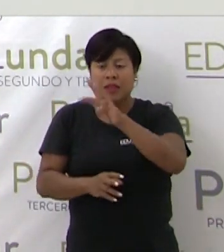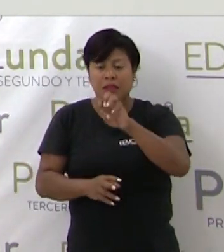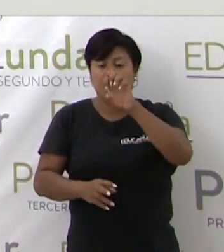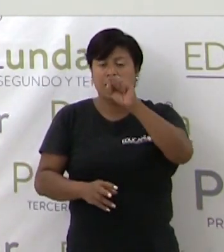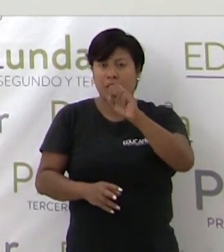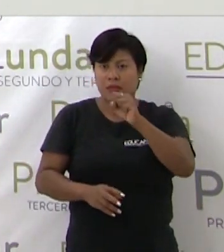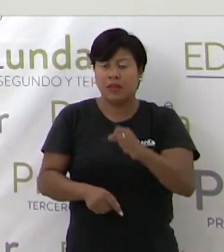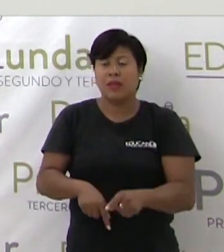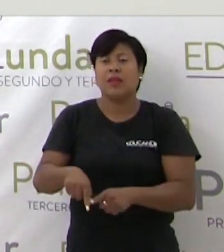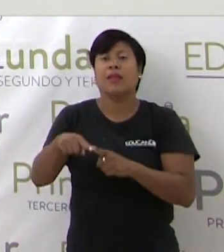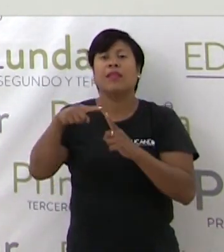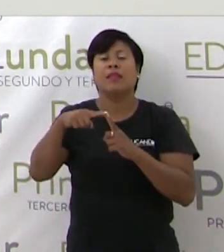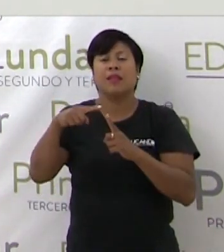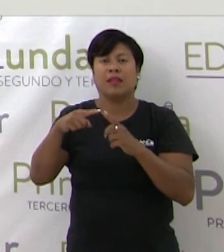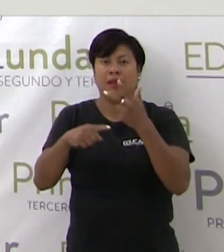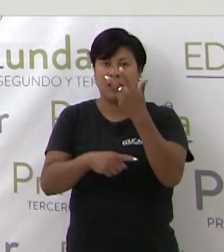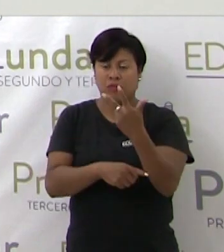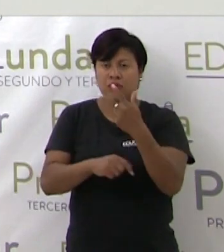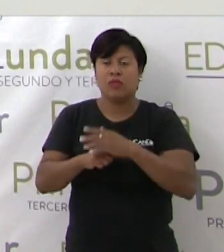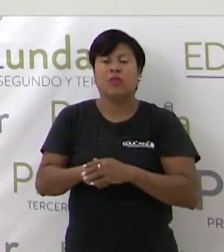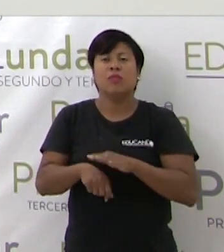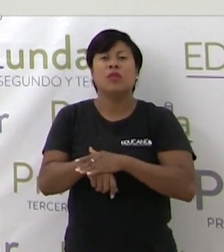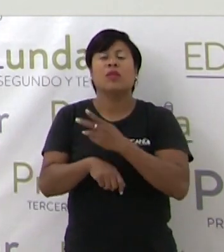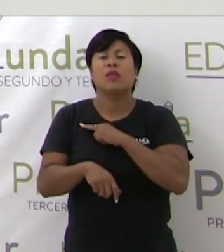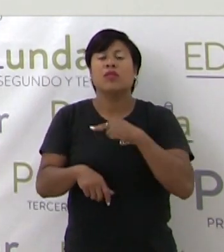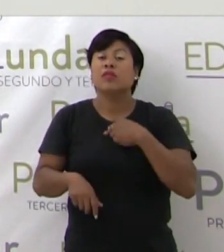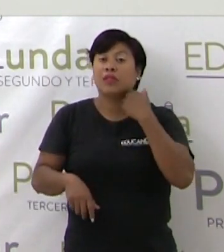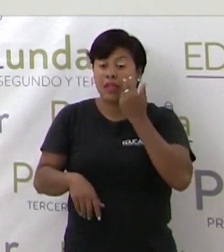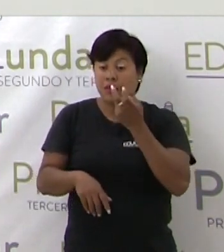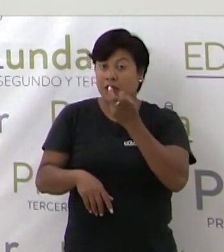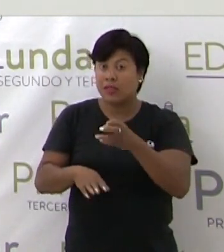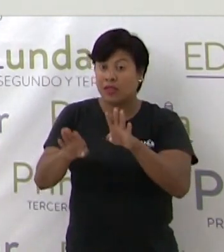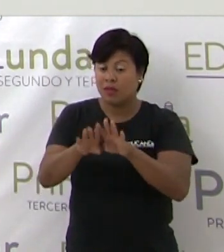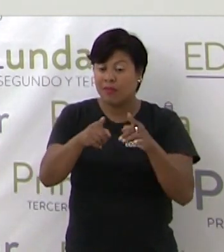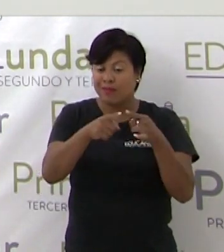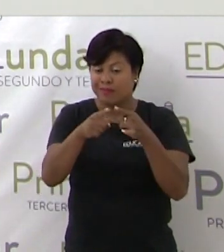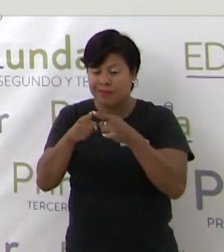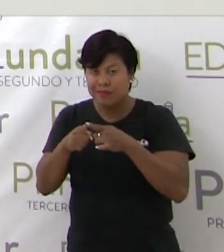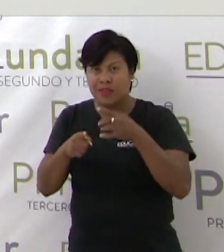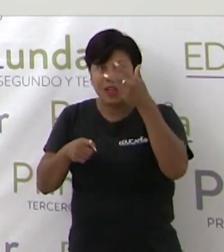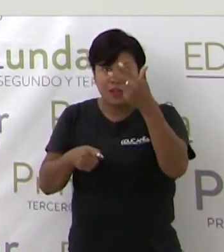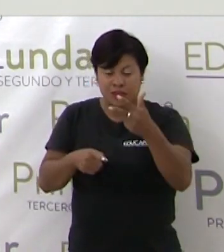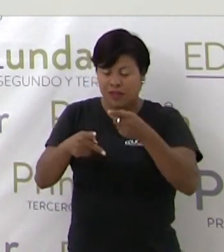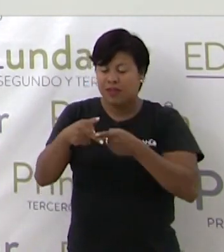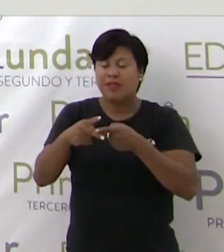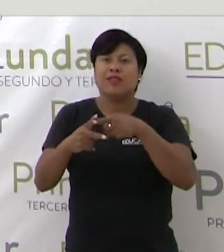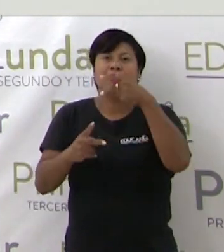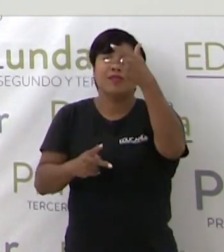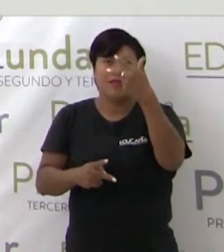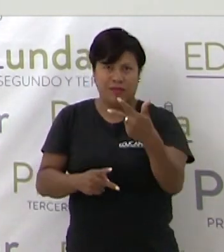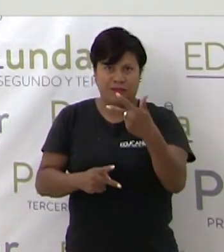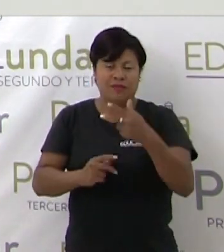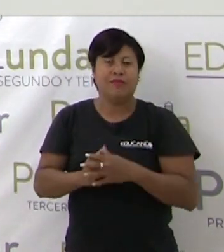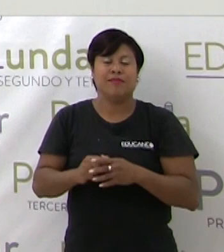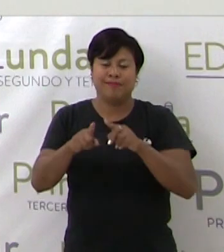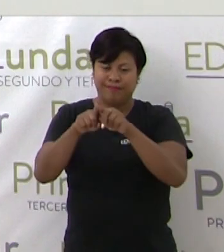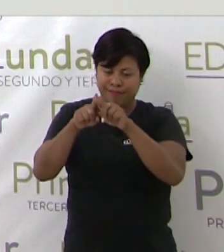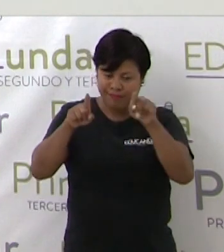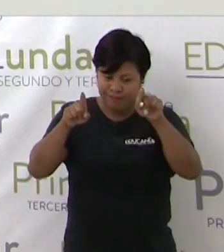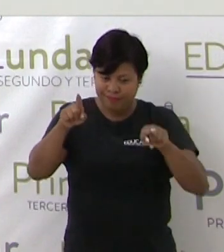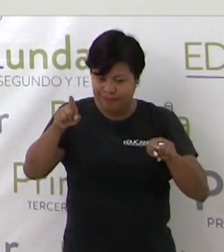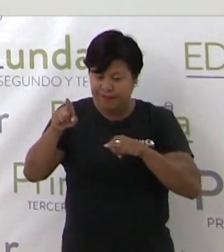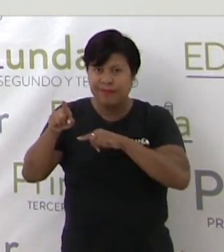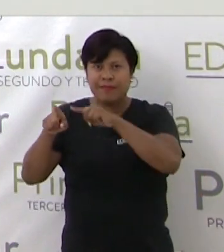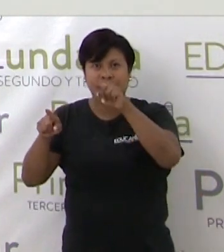360 entre de 8 porque queremos una figura geométrica que tenga 8 lados o que tiene 8